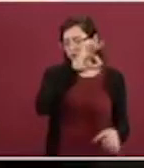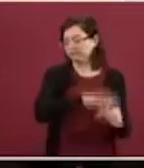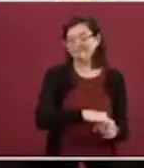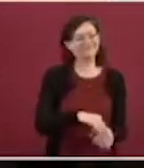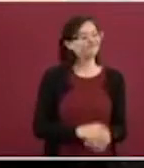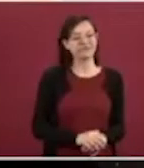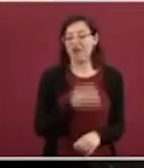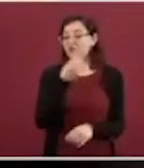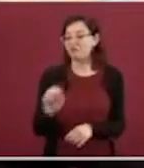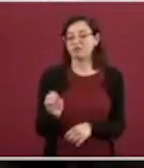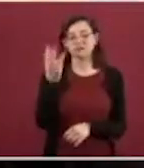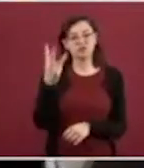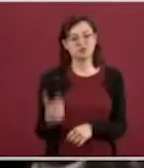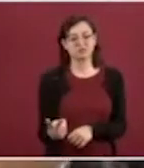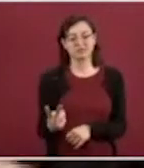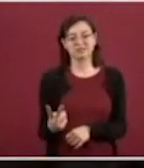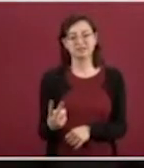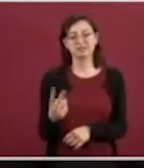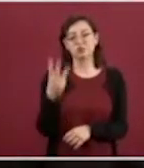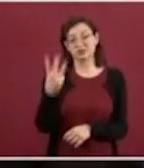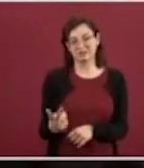eran 2/3 partes, porque es una reforma